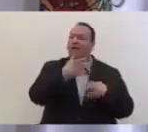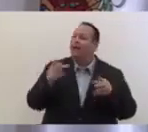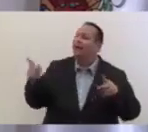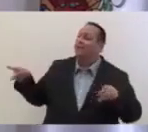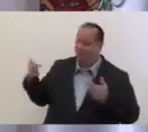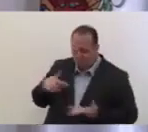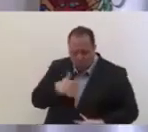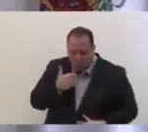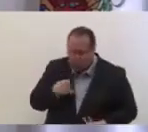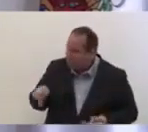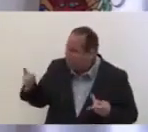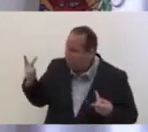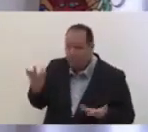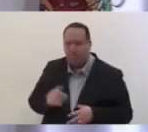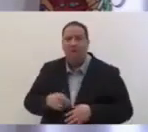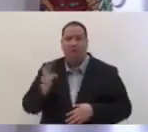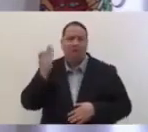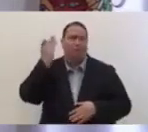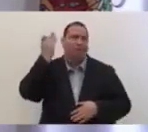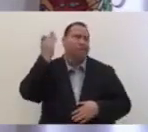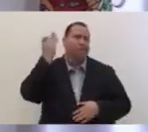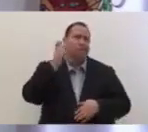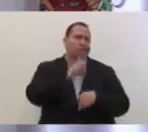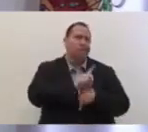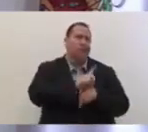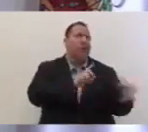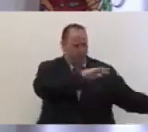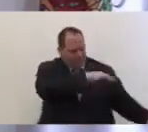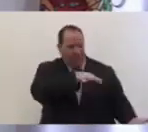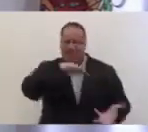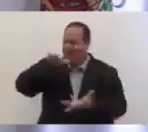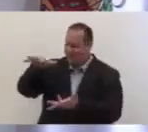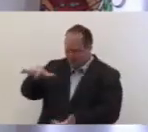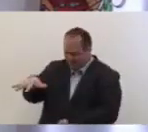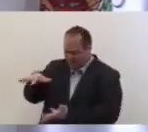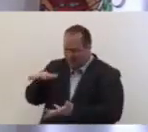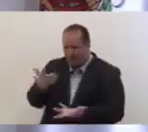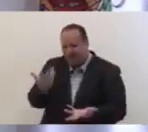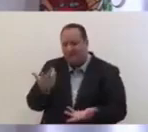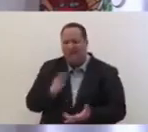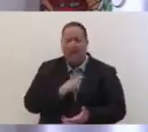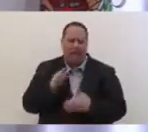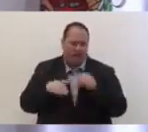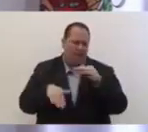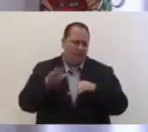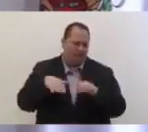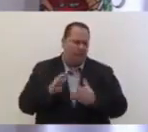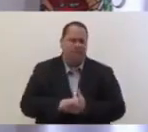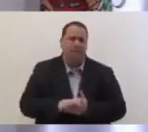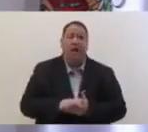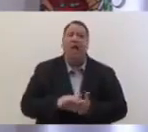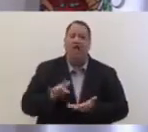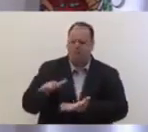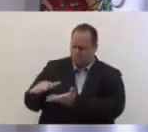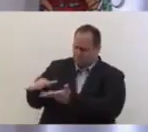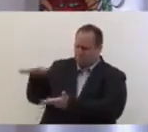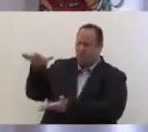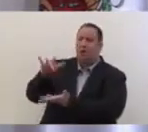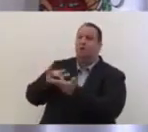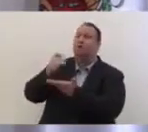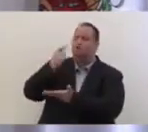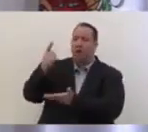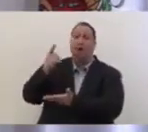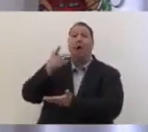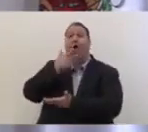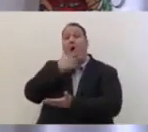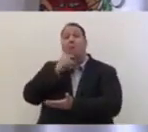momento no los tienen, sin embargo, se tarda a cuestión de días cuando ya nos llega al estado. Entonces, contamos con medicamento, decirles a los